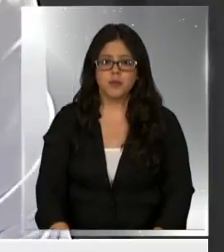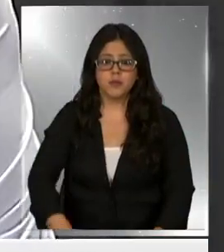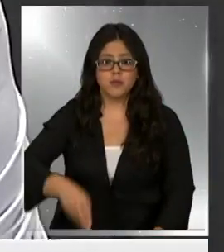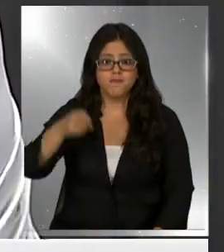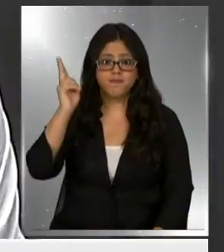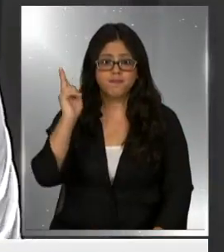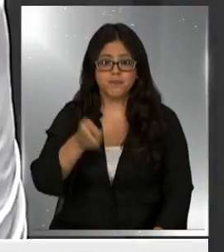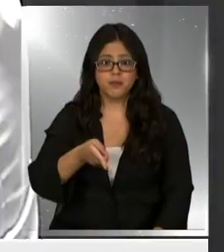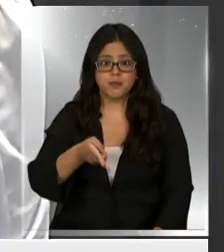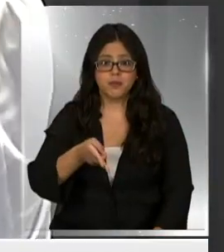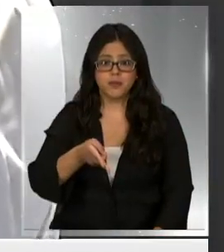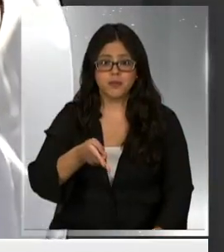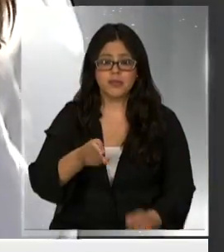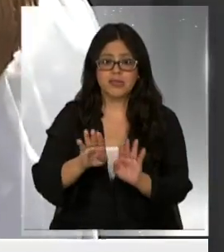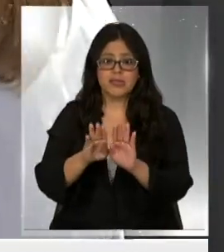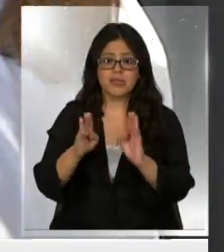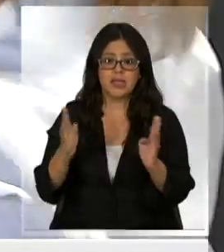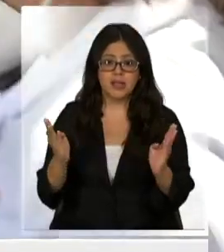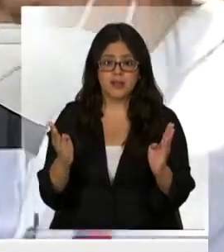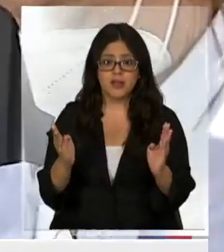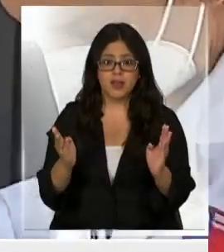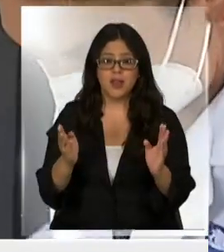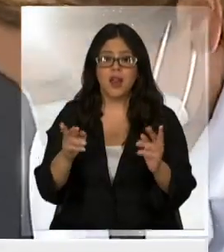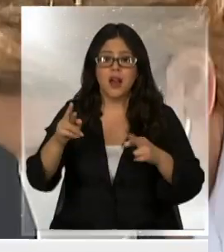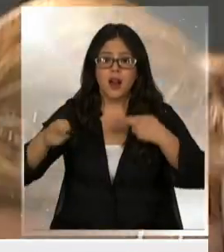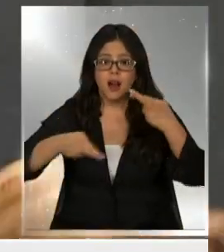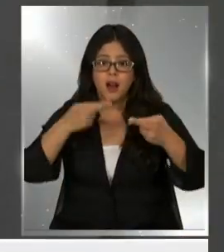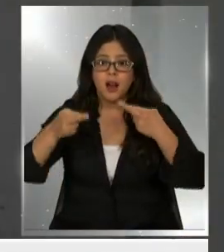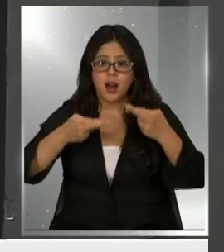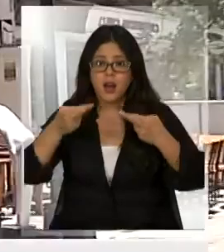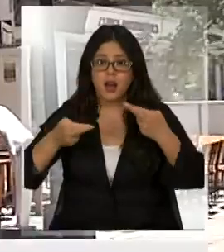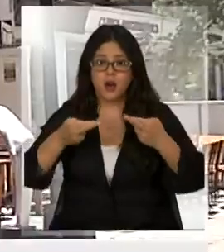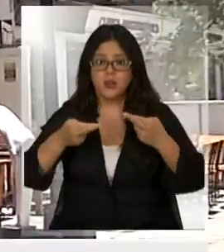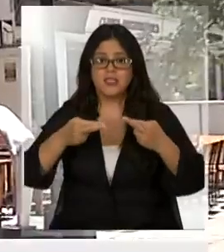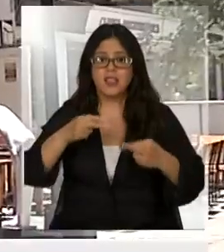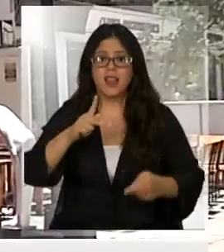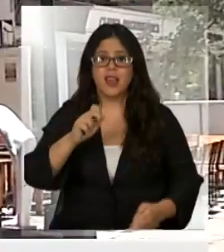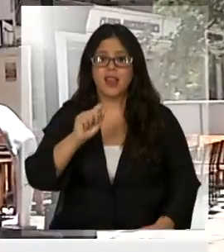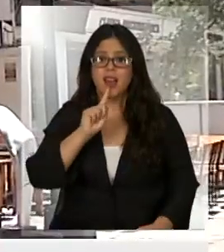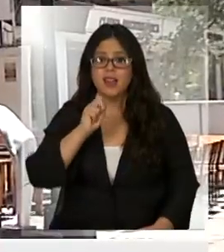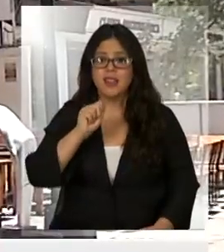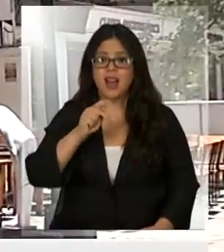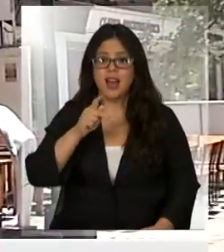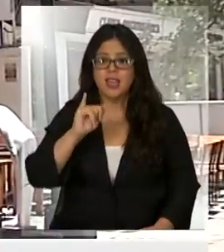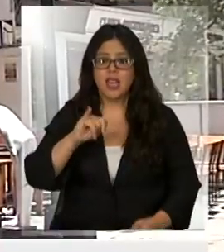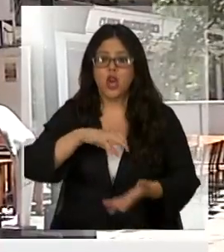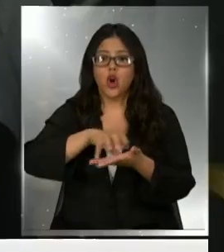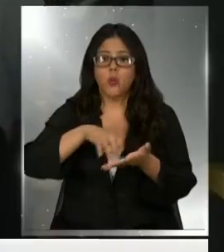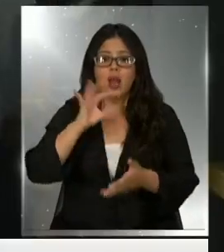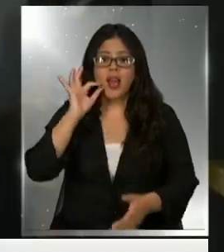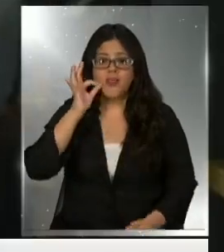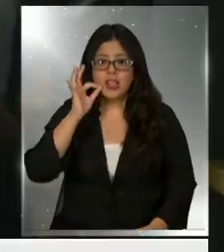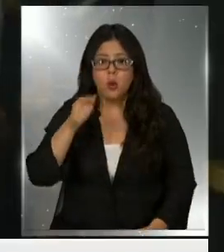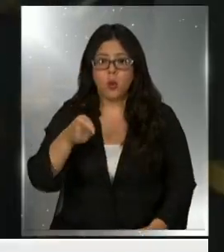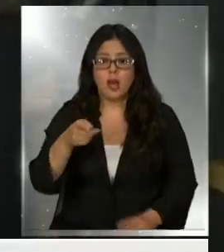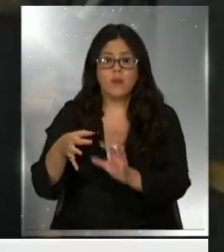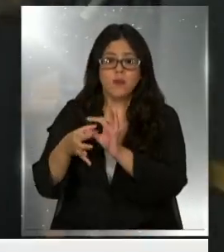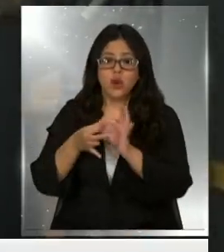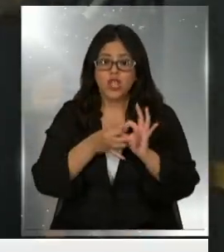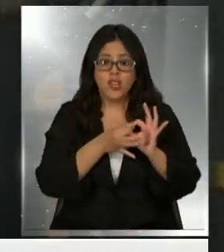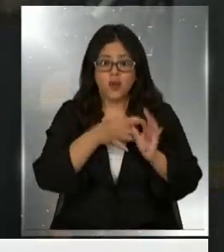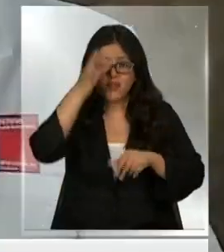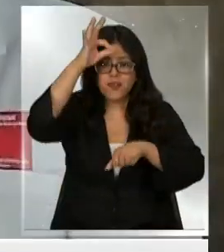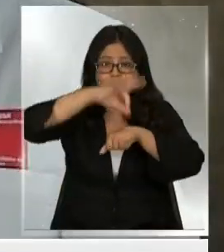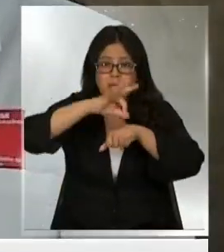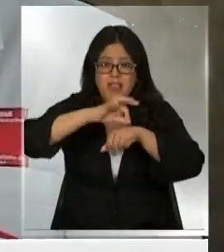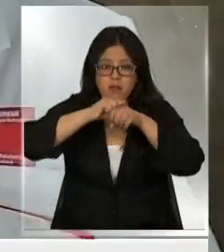Clausurado y con prohibición de funcionamiento, quedó restaurante de sushi Tataki, ubicado en la comuna de Vitacura, debido a un brote de salmonela